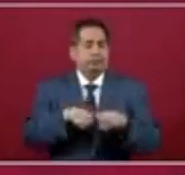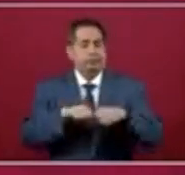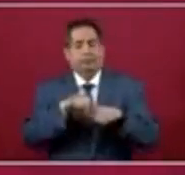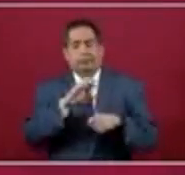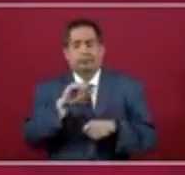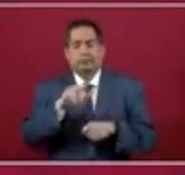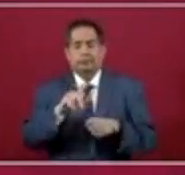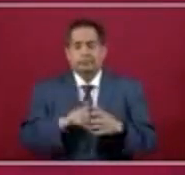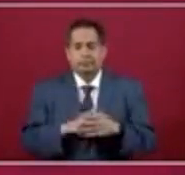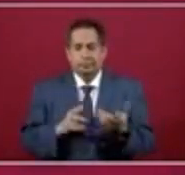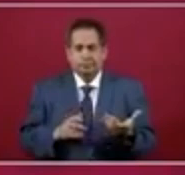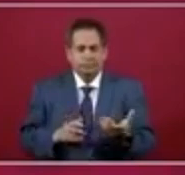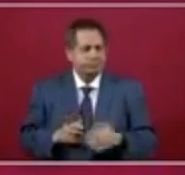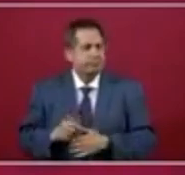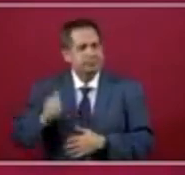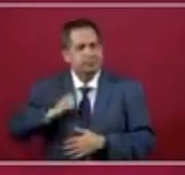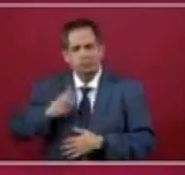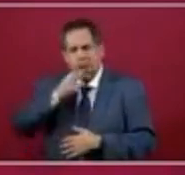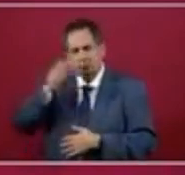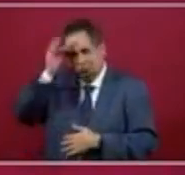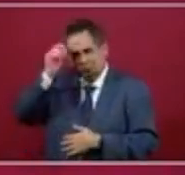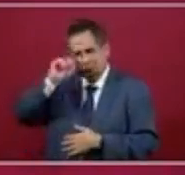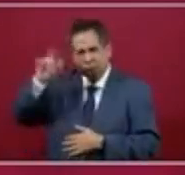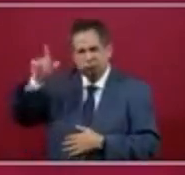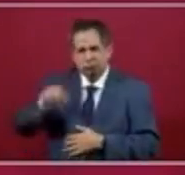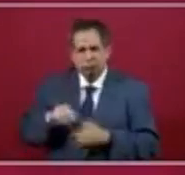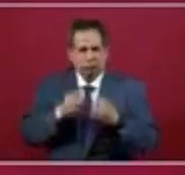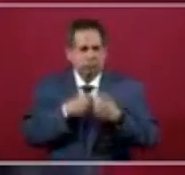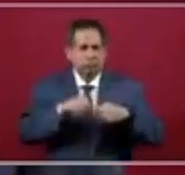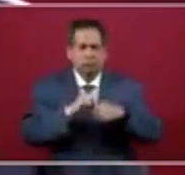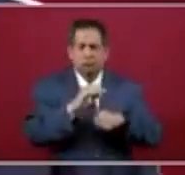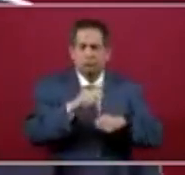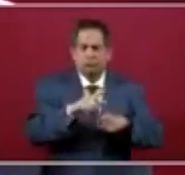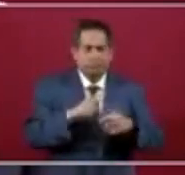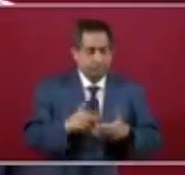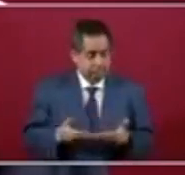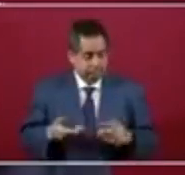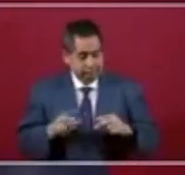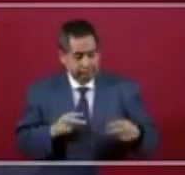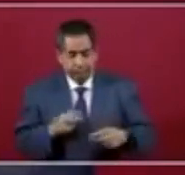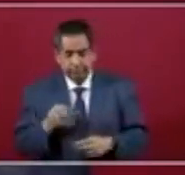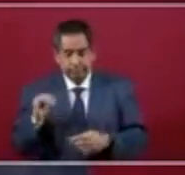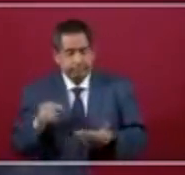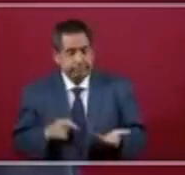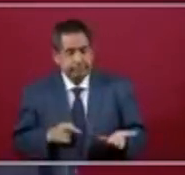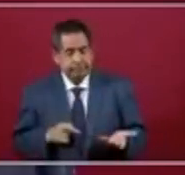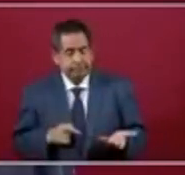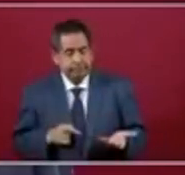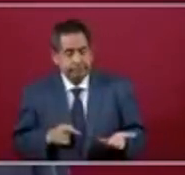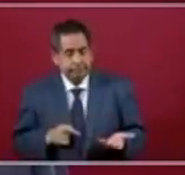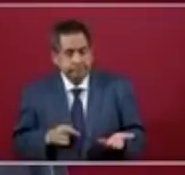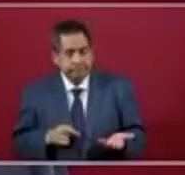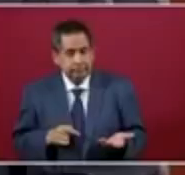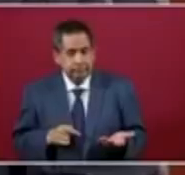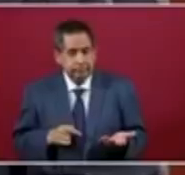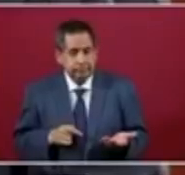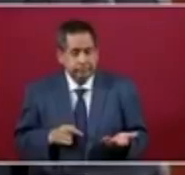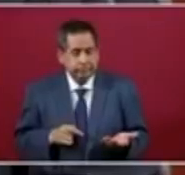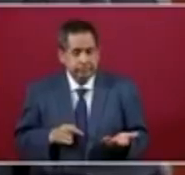¿Qué decía Gramsci sobre la sociedad civil? Y ahora resulta que